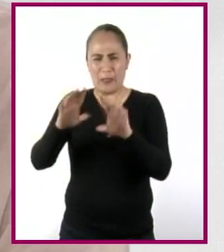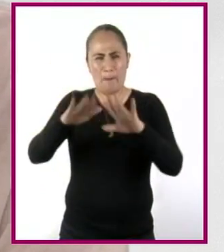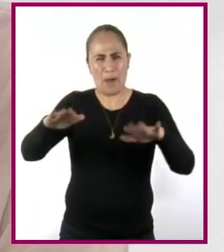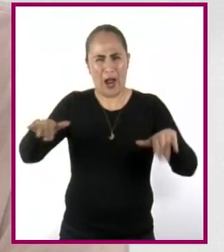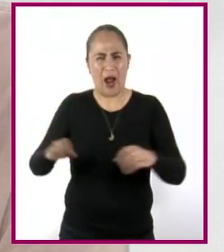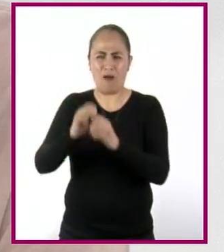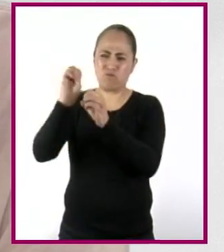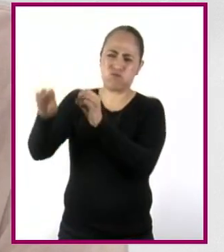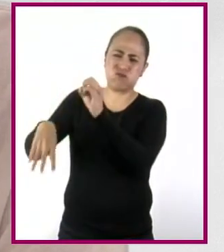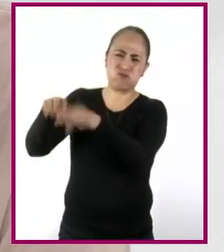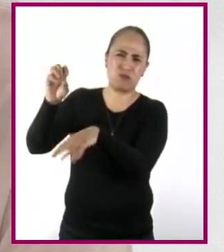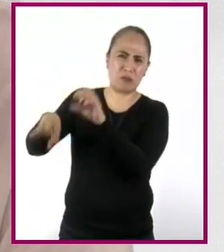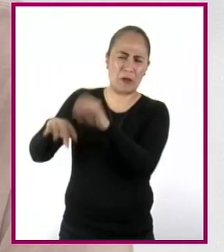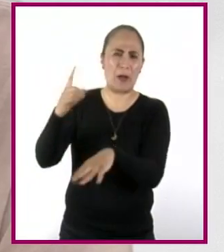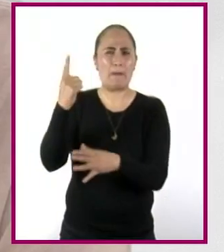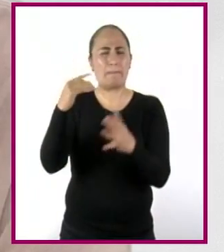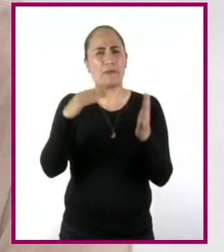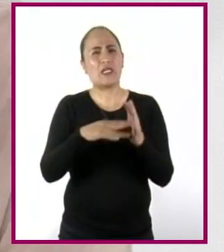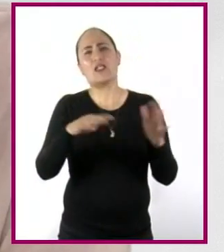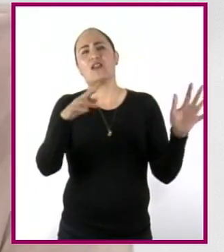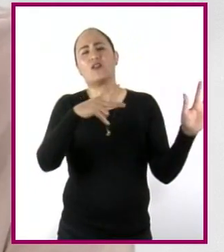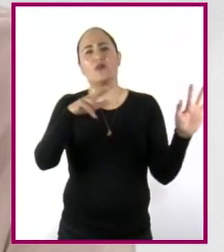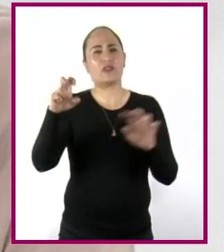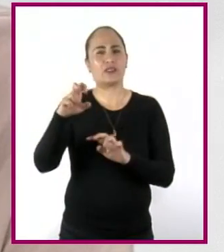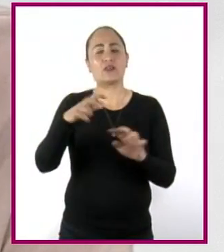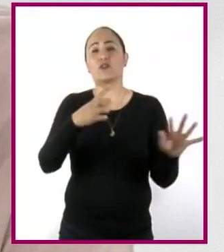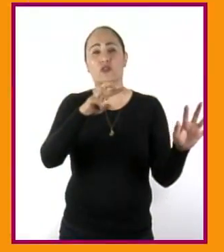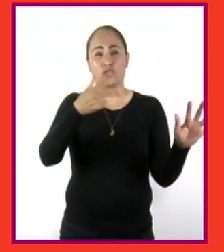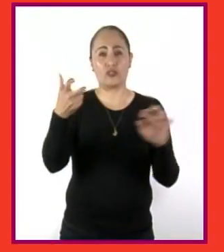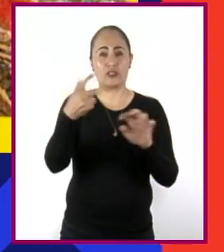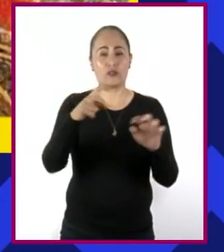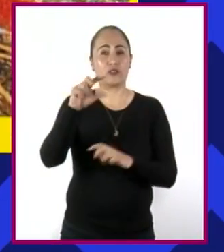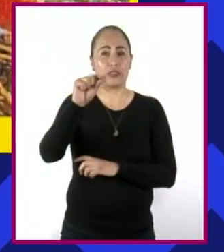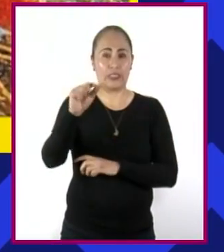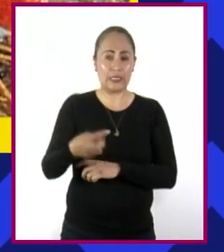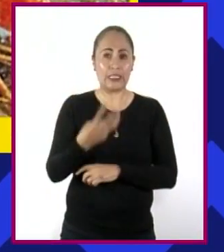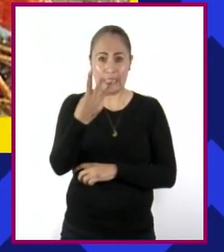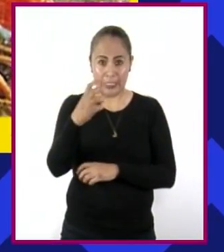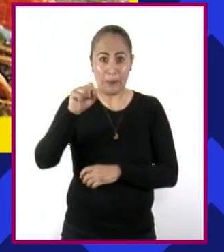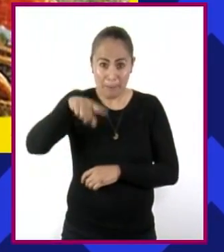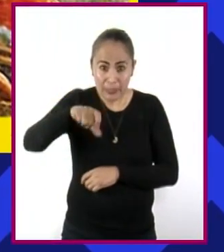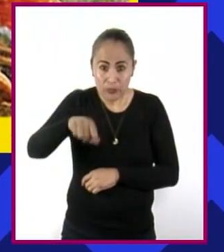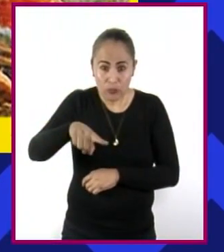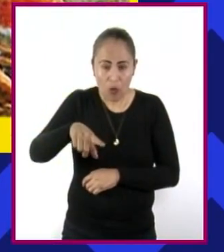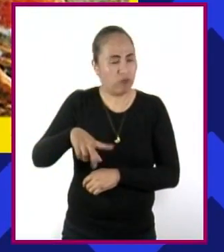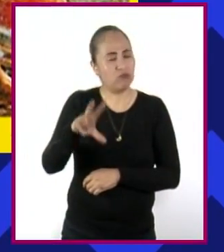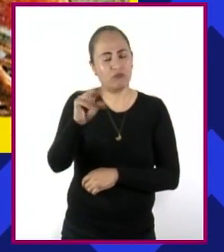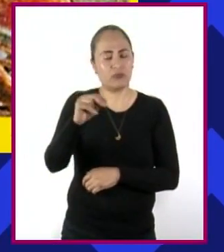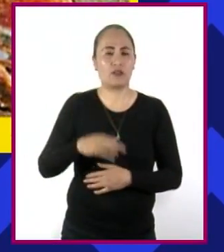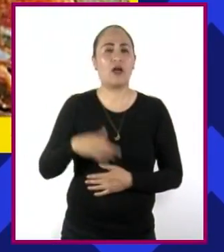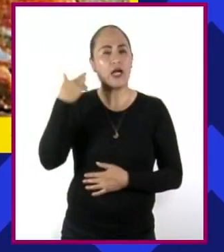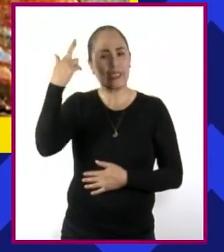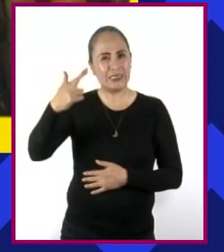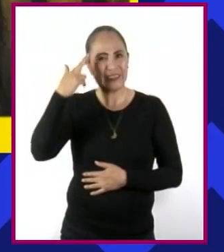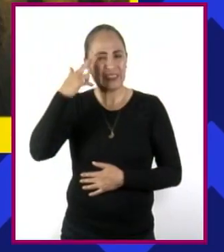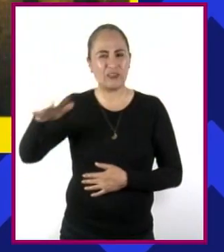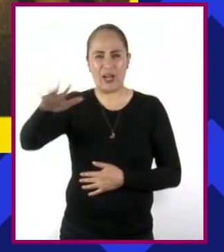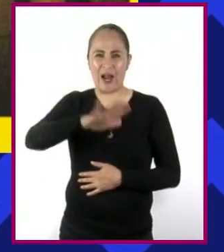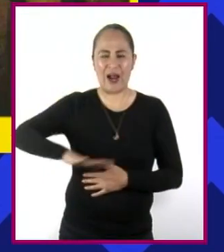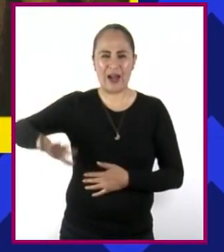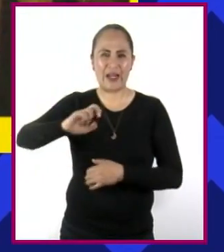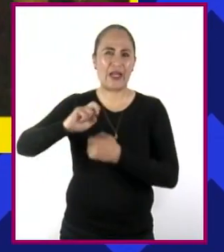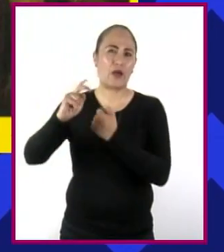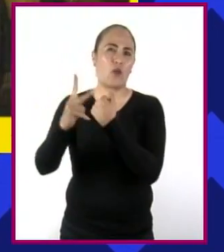año de 1773 y ya nada sería igual. Los imperios y reinos europeos